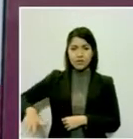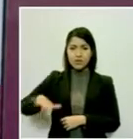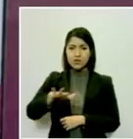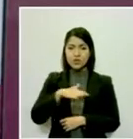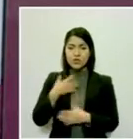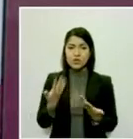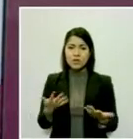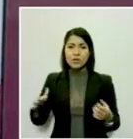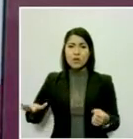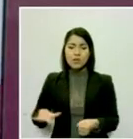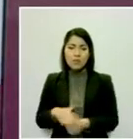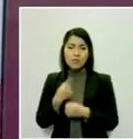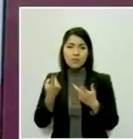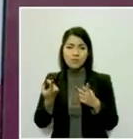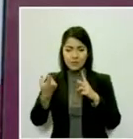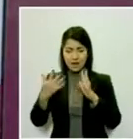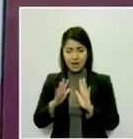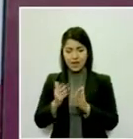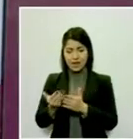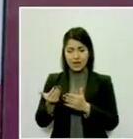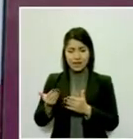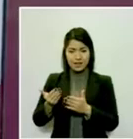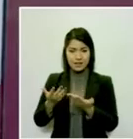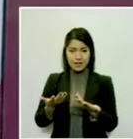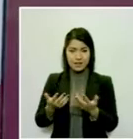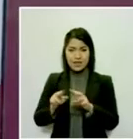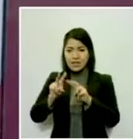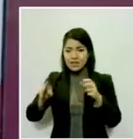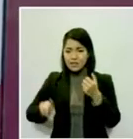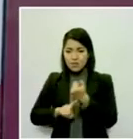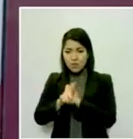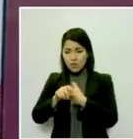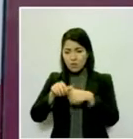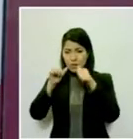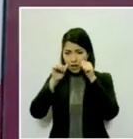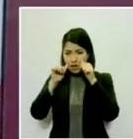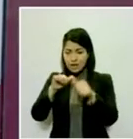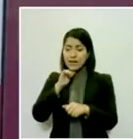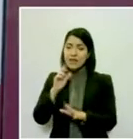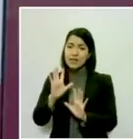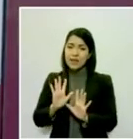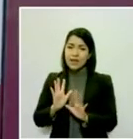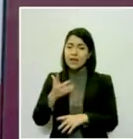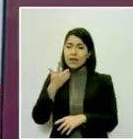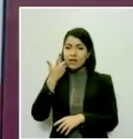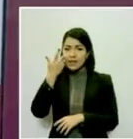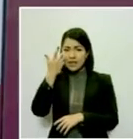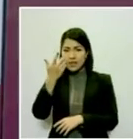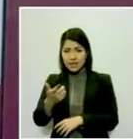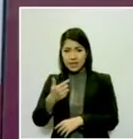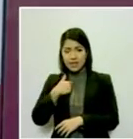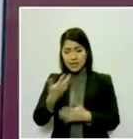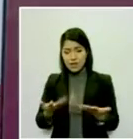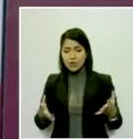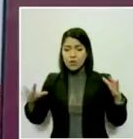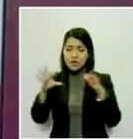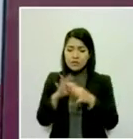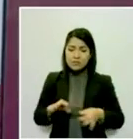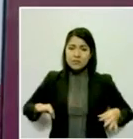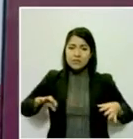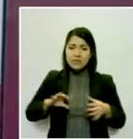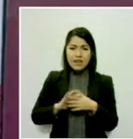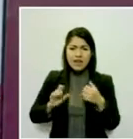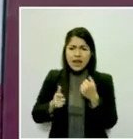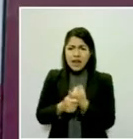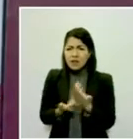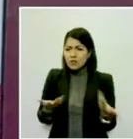de la impunidad era precisamente eso, tratar de justificar lo injustificable o de